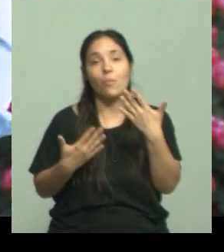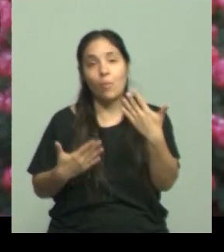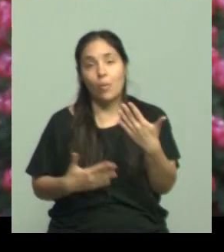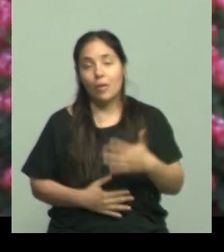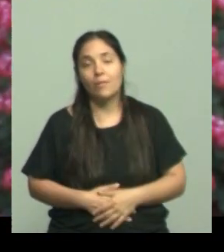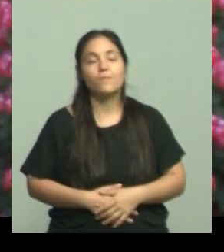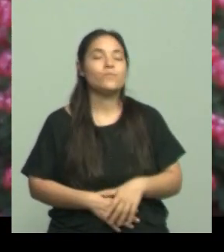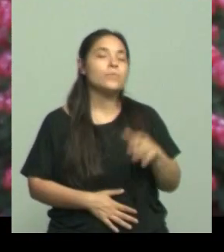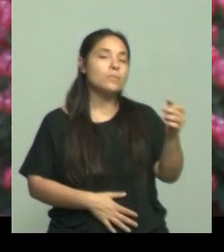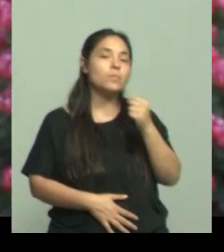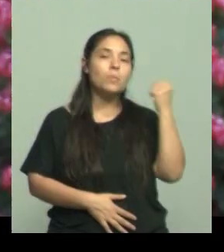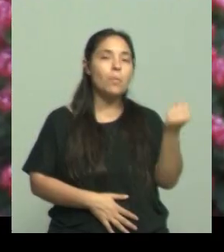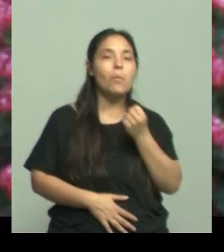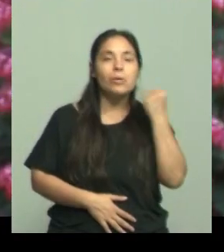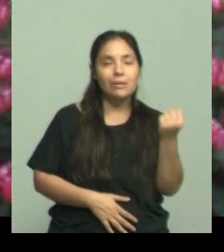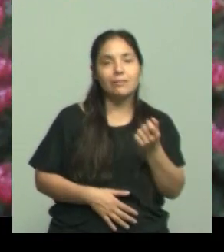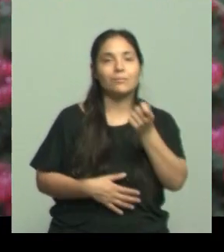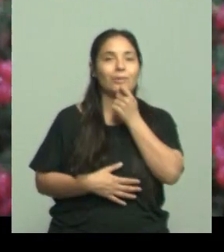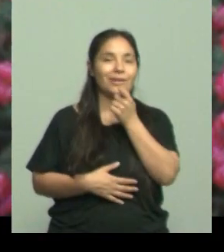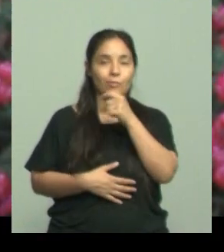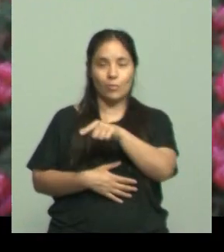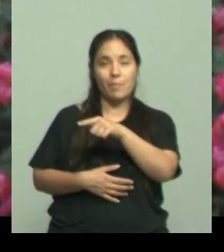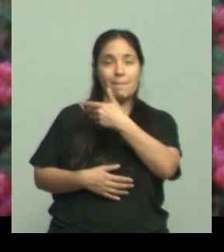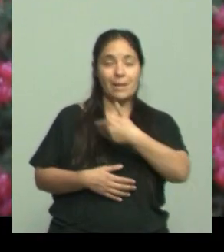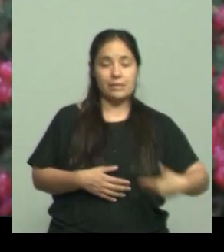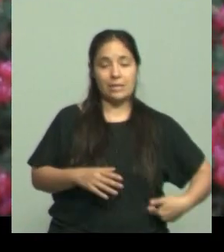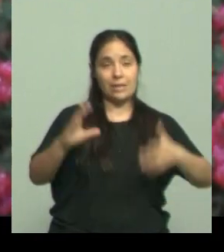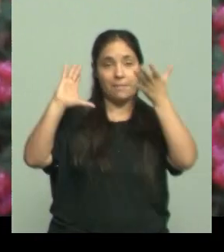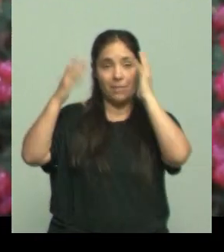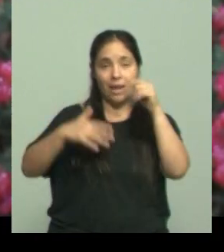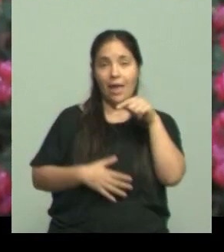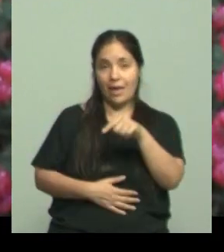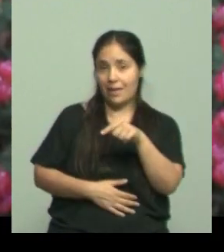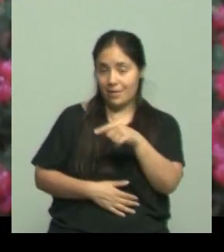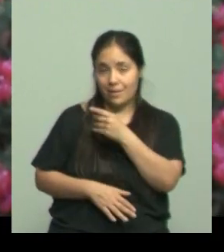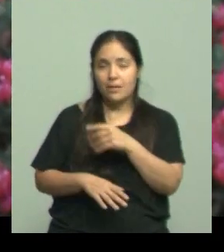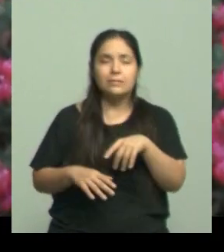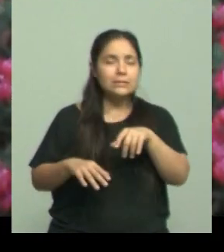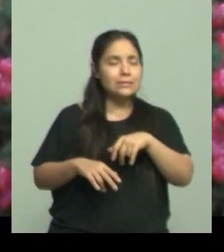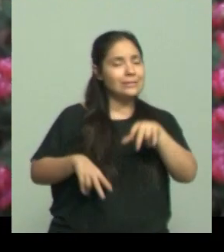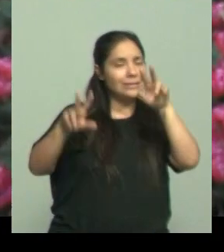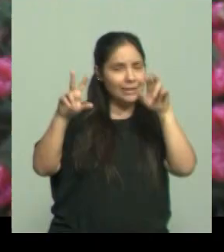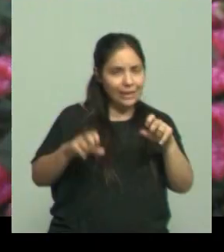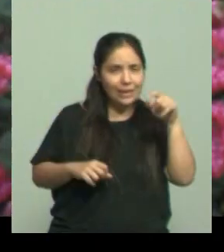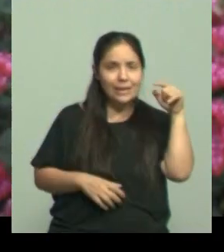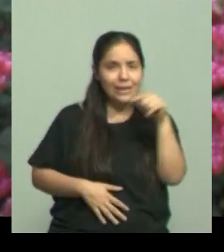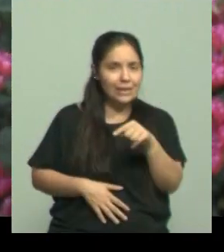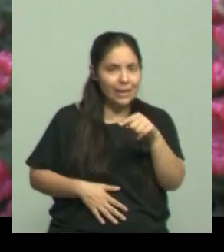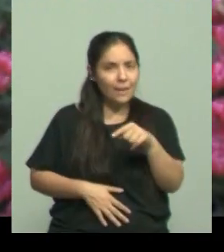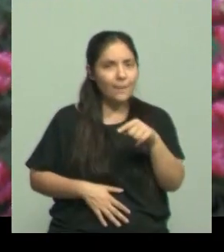Es importante, vos nombraste al presidente Javier Milei y creo que hay una bisagra también con